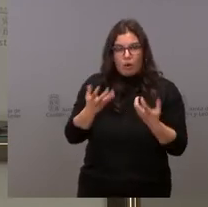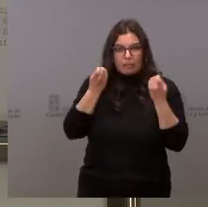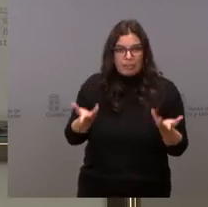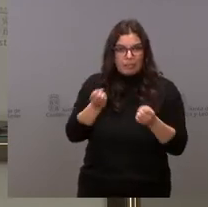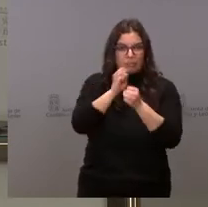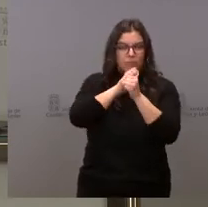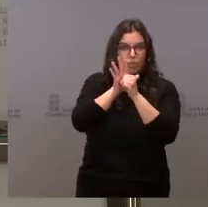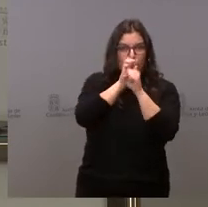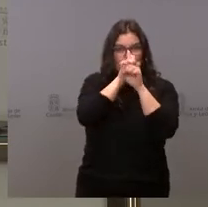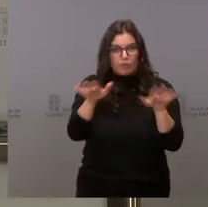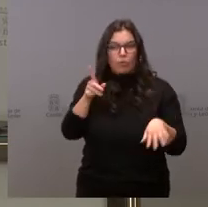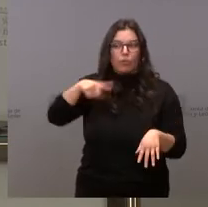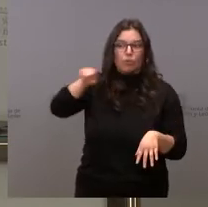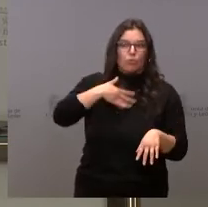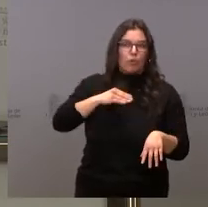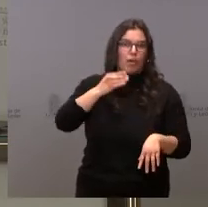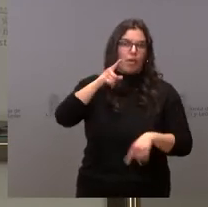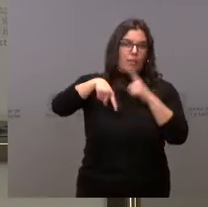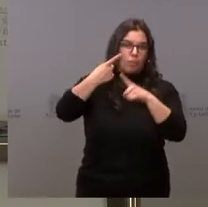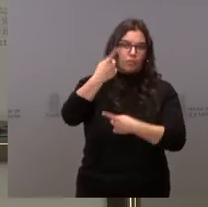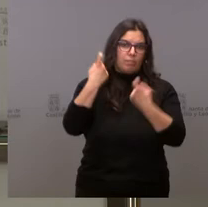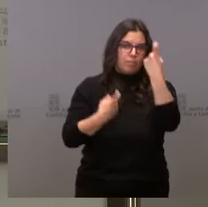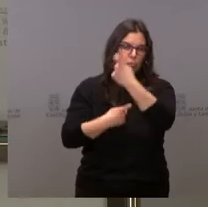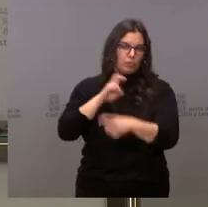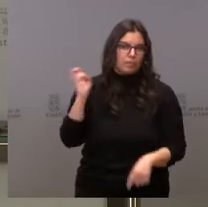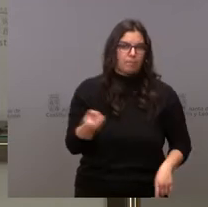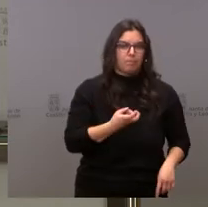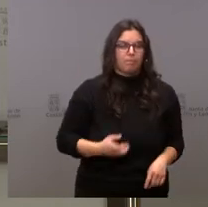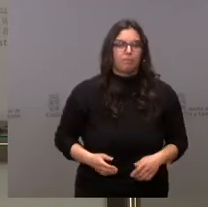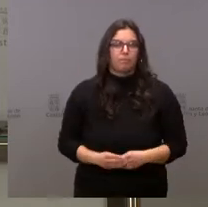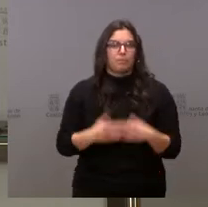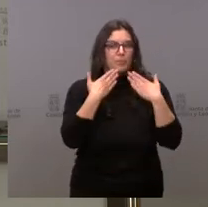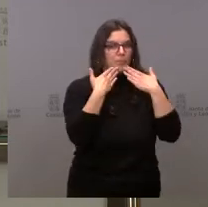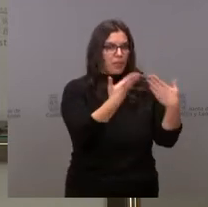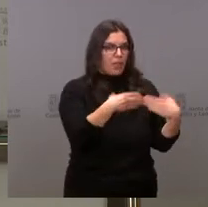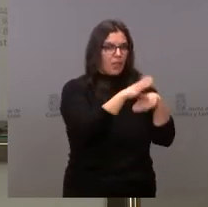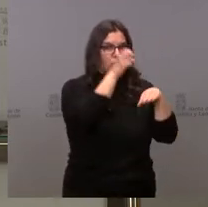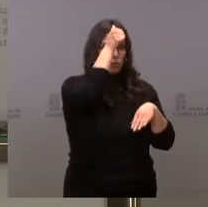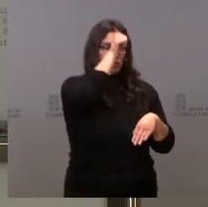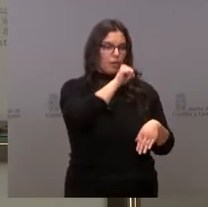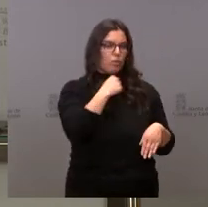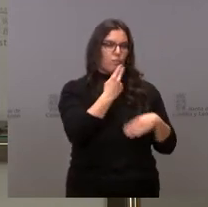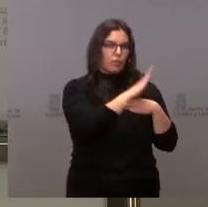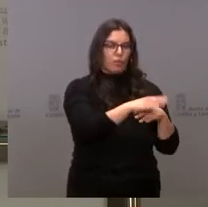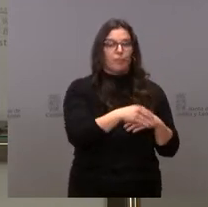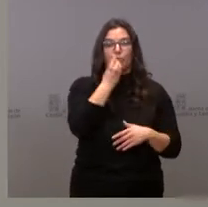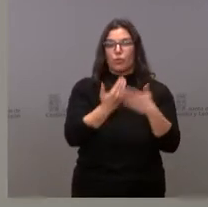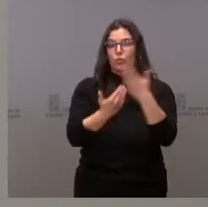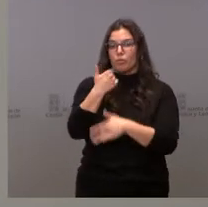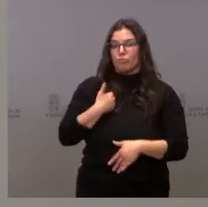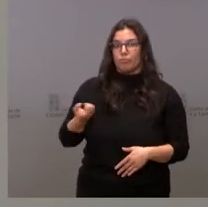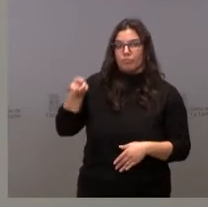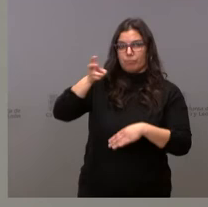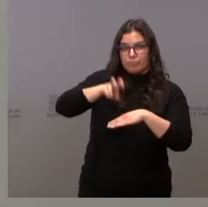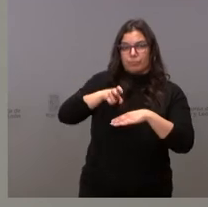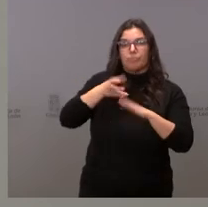pandemia y que puedan ustedes formular sus cuestiones sobre estos dos asuntos muchas gracias consejero portavoz buenos días comparezco para dar cuenta